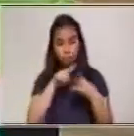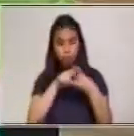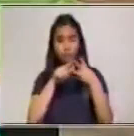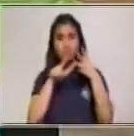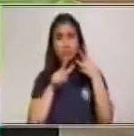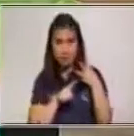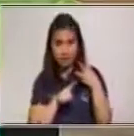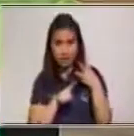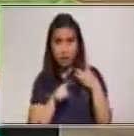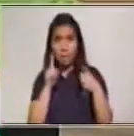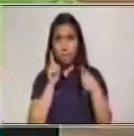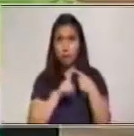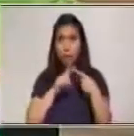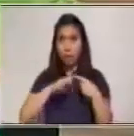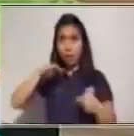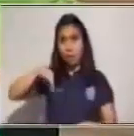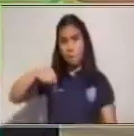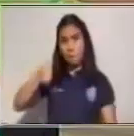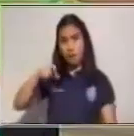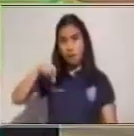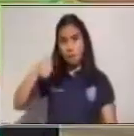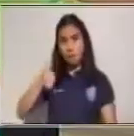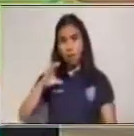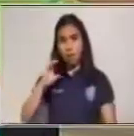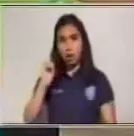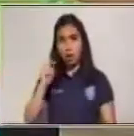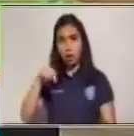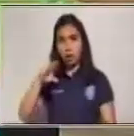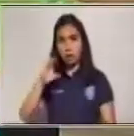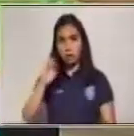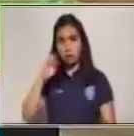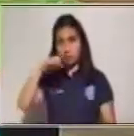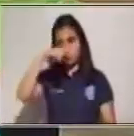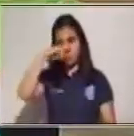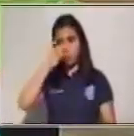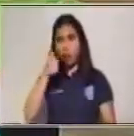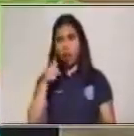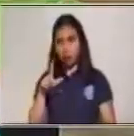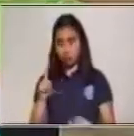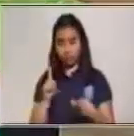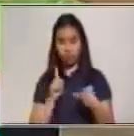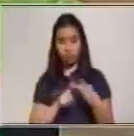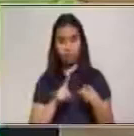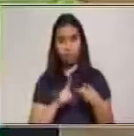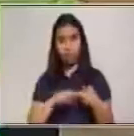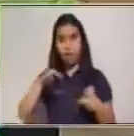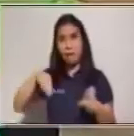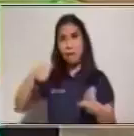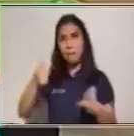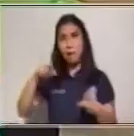mental. Seguimos con la línea de tiempo. Y por último,